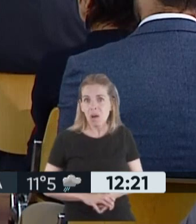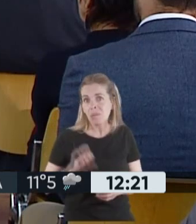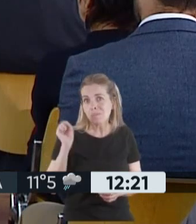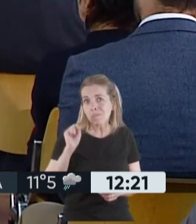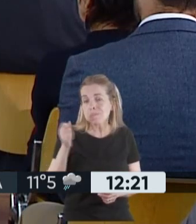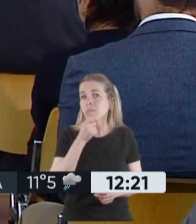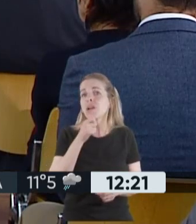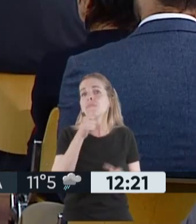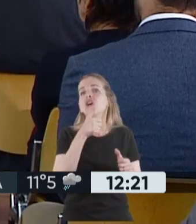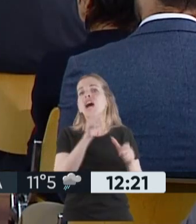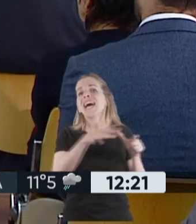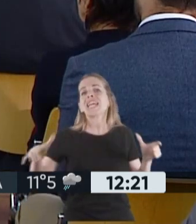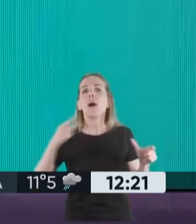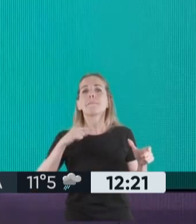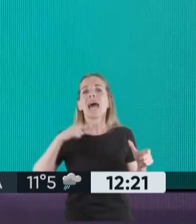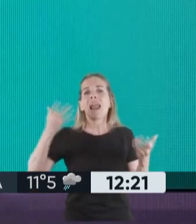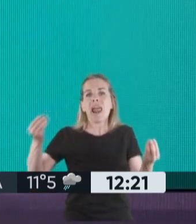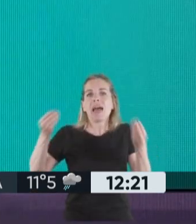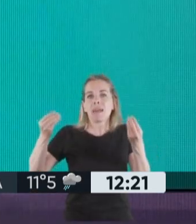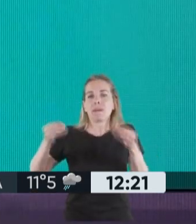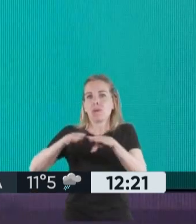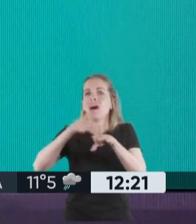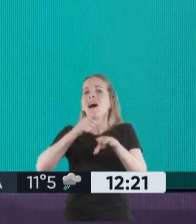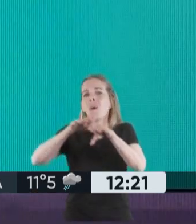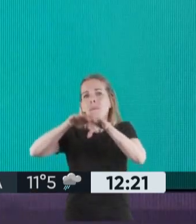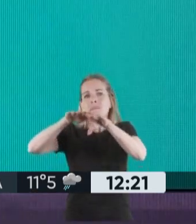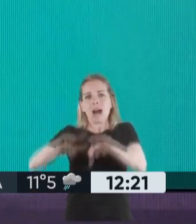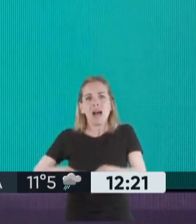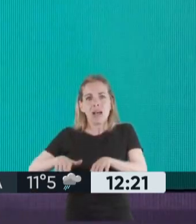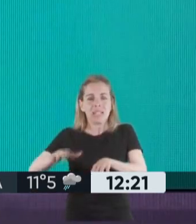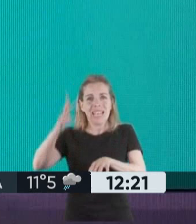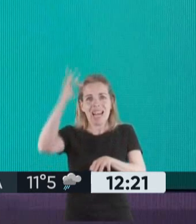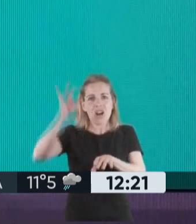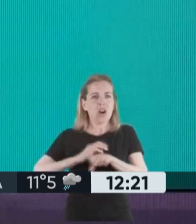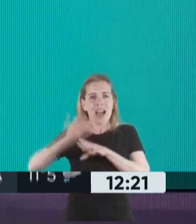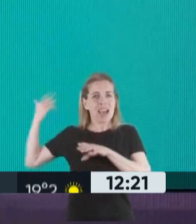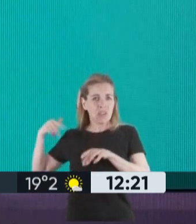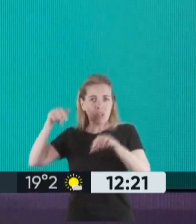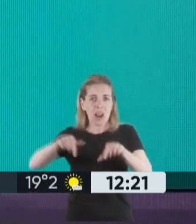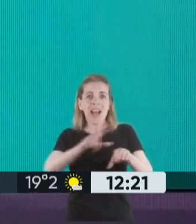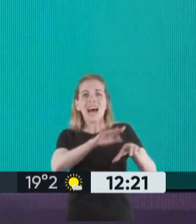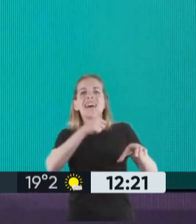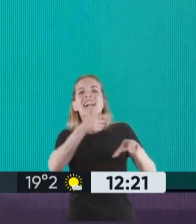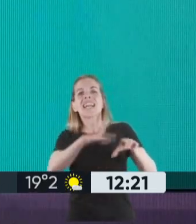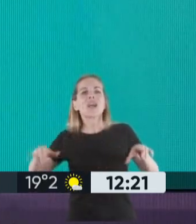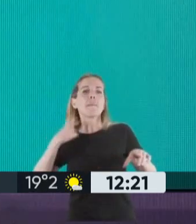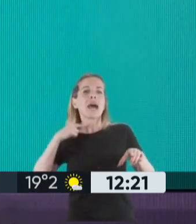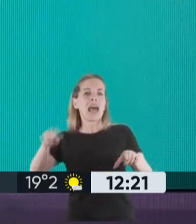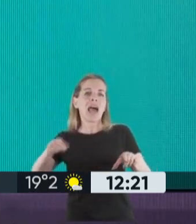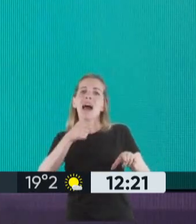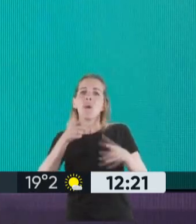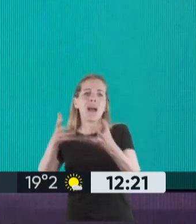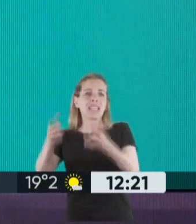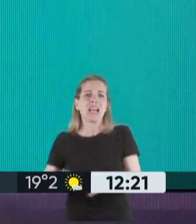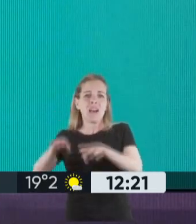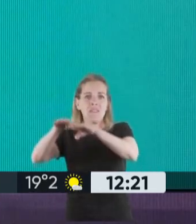río Paraná, la bajante más grande de la historia del río Paraná hemos tenido a lo largo de